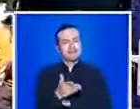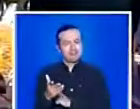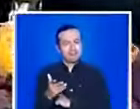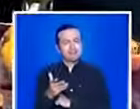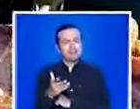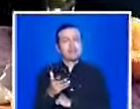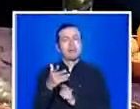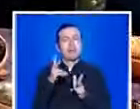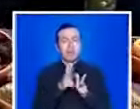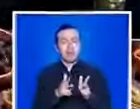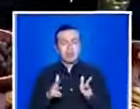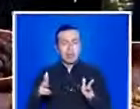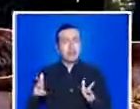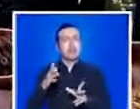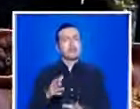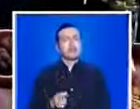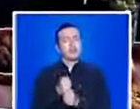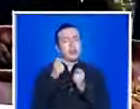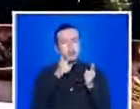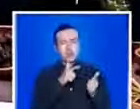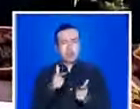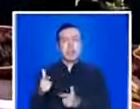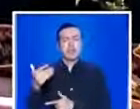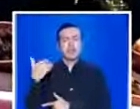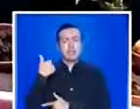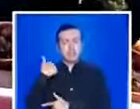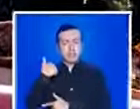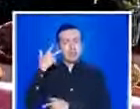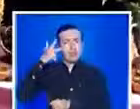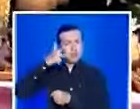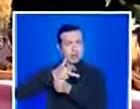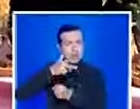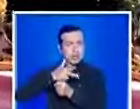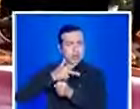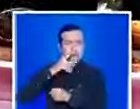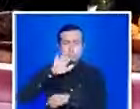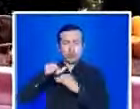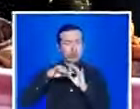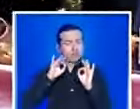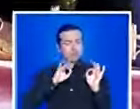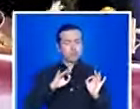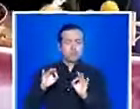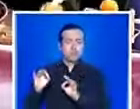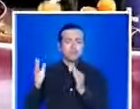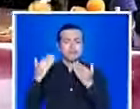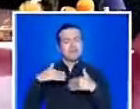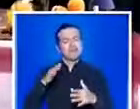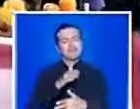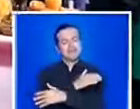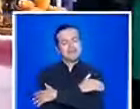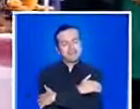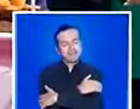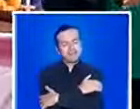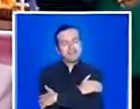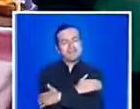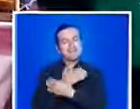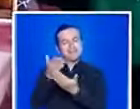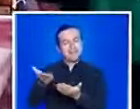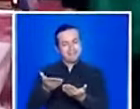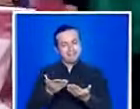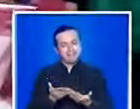los parqueaderos, con la seguridad. Tenemos cámaras de vigilancia y todo. Con todo el cariño estamos siempre para recibirles y